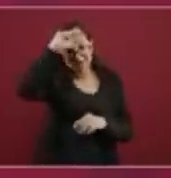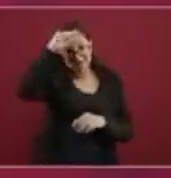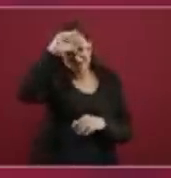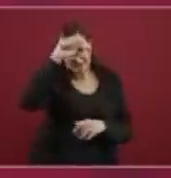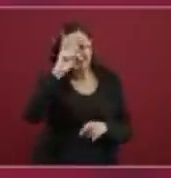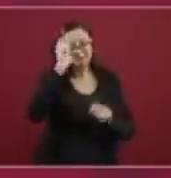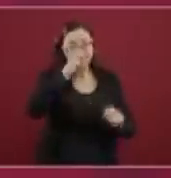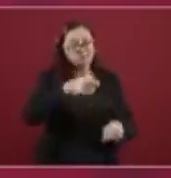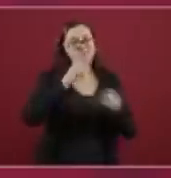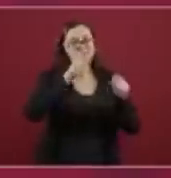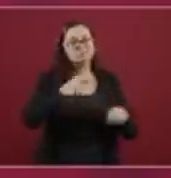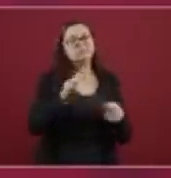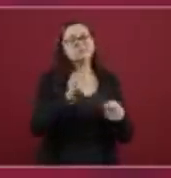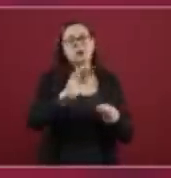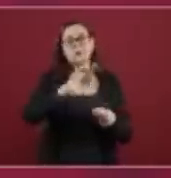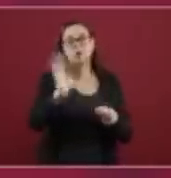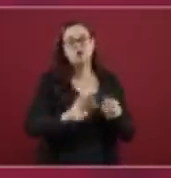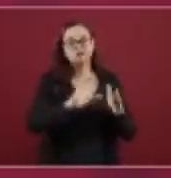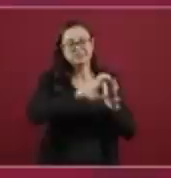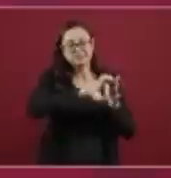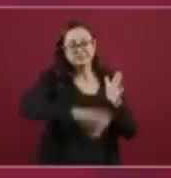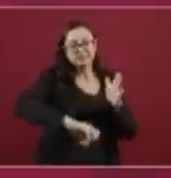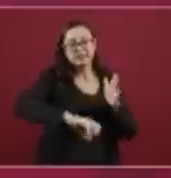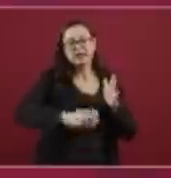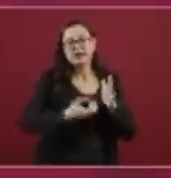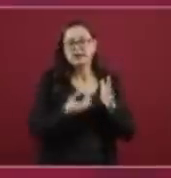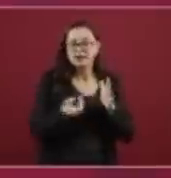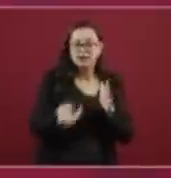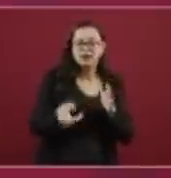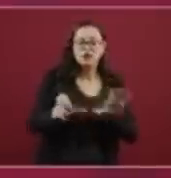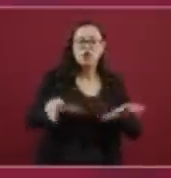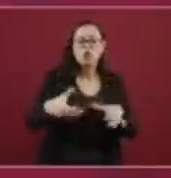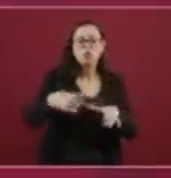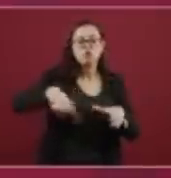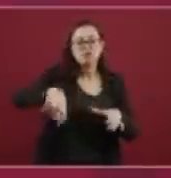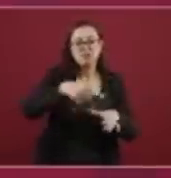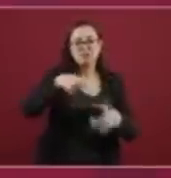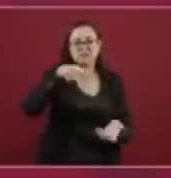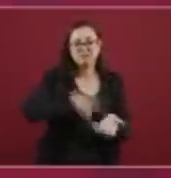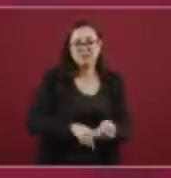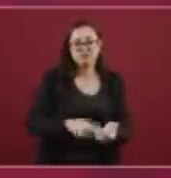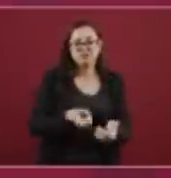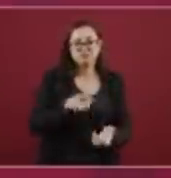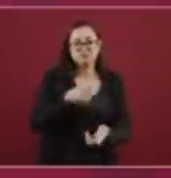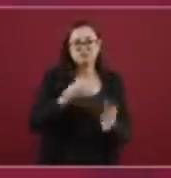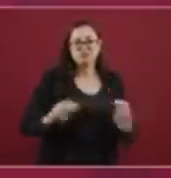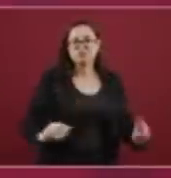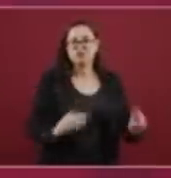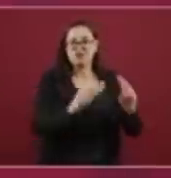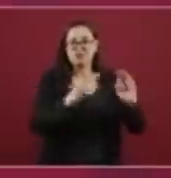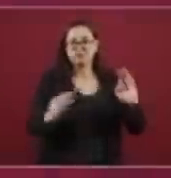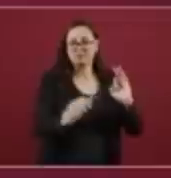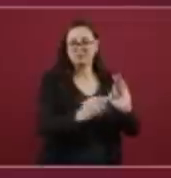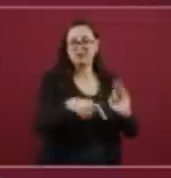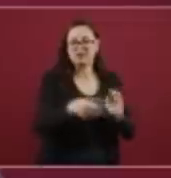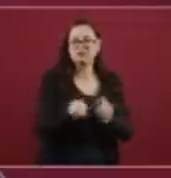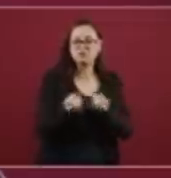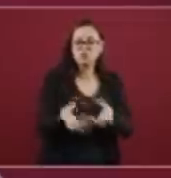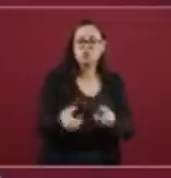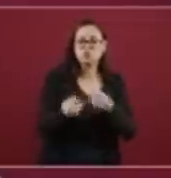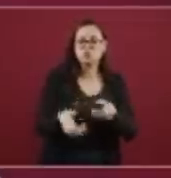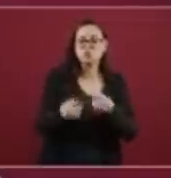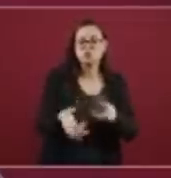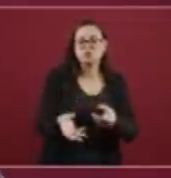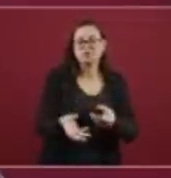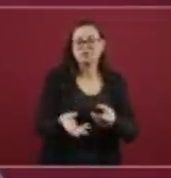llegaran a las comunidades donde se lleva a cabo la extracción del mineral y donde se necesita